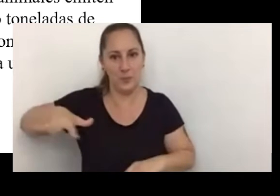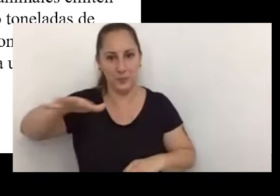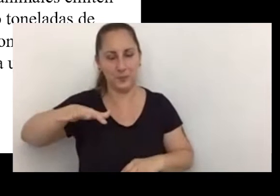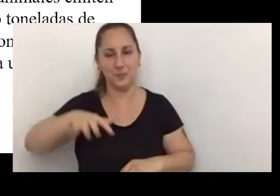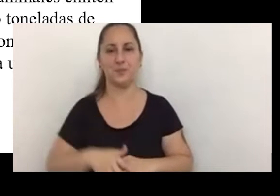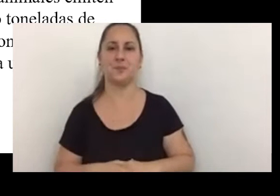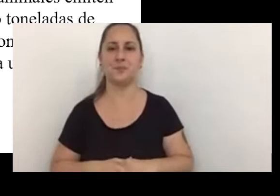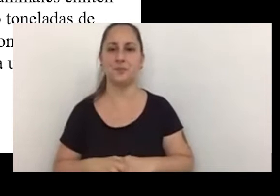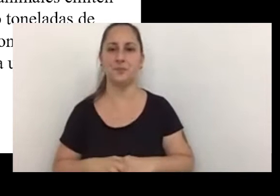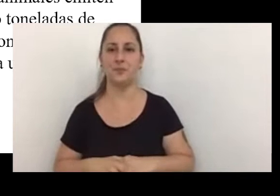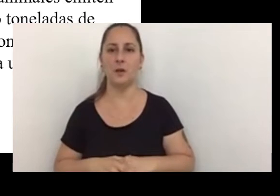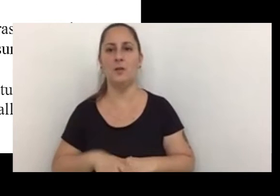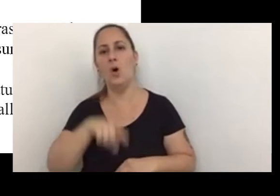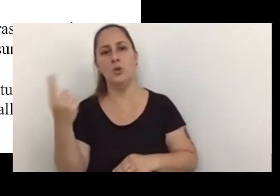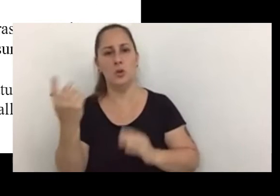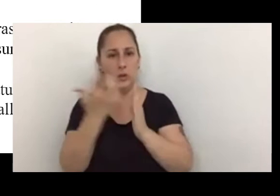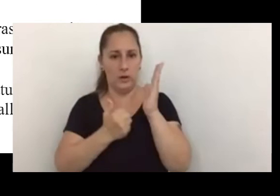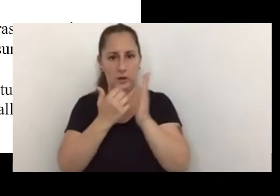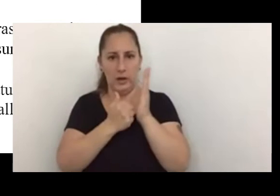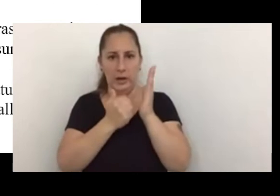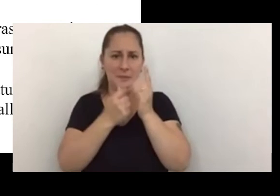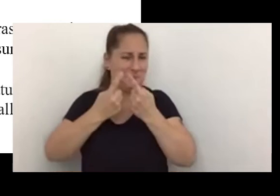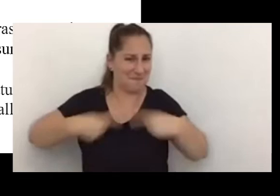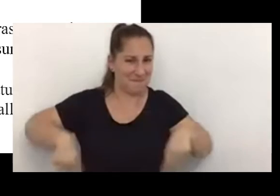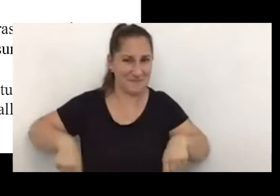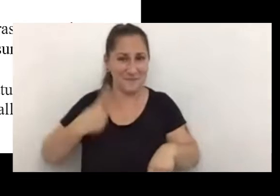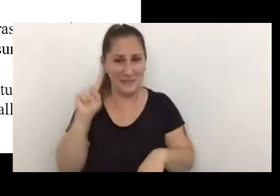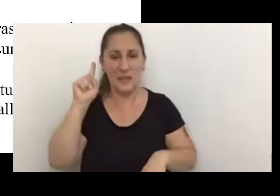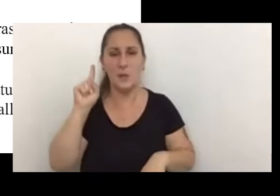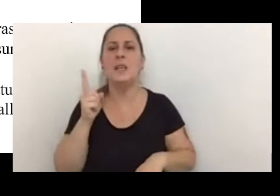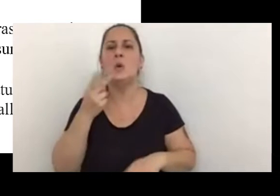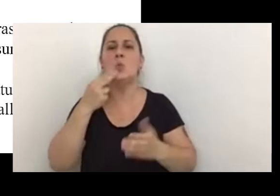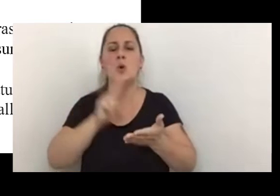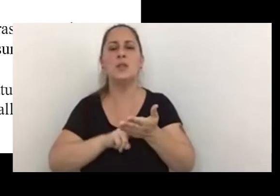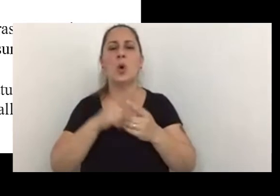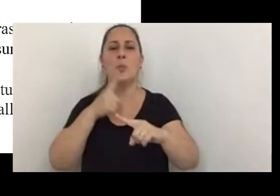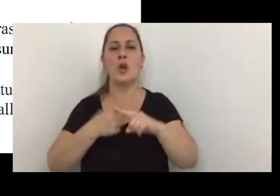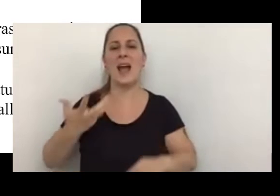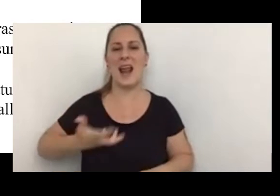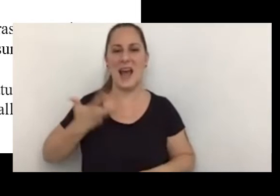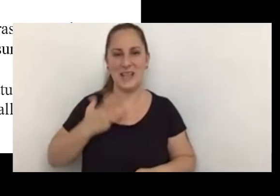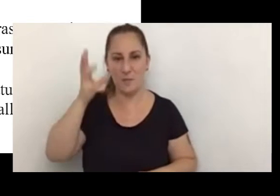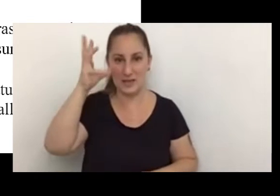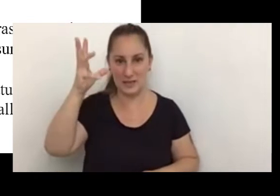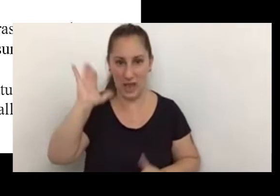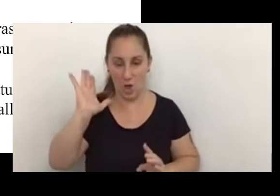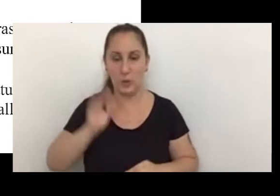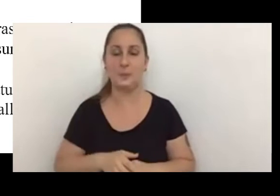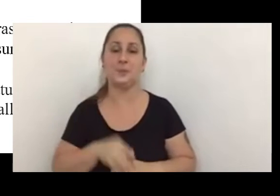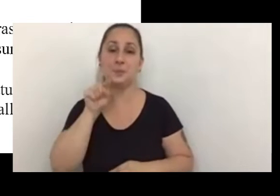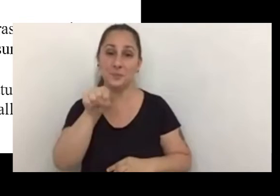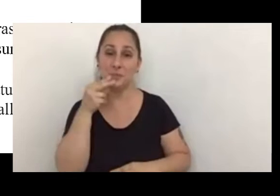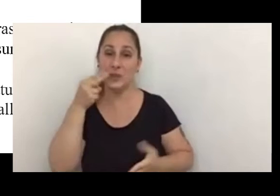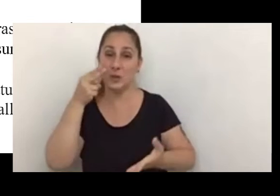Otro gravamen, si se quiere, novedoso, es el impuesto por grasas saturadas. Este impuesto nació